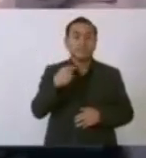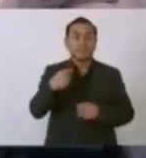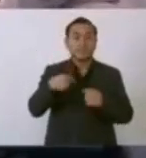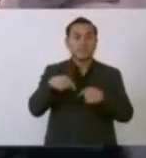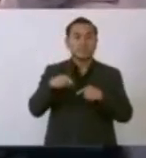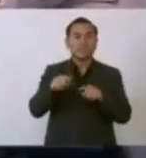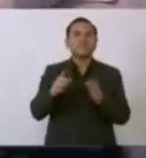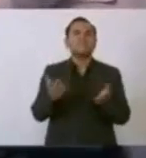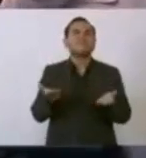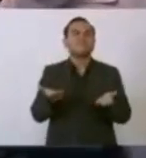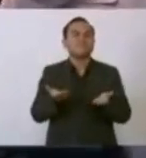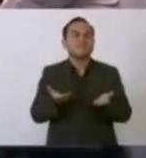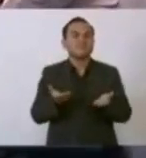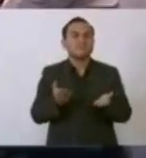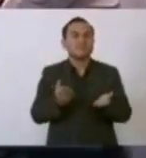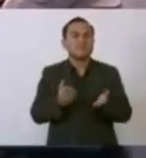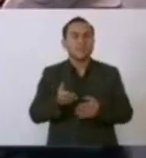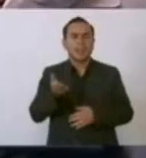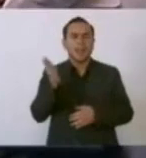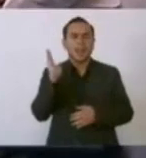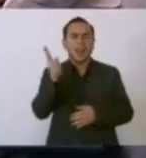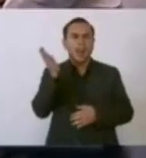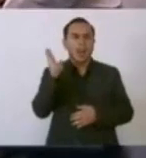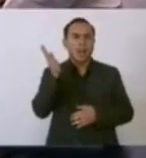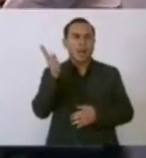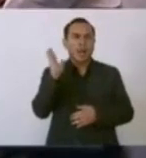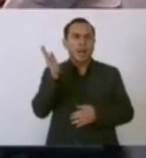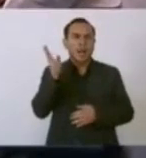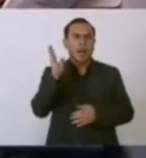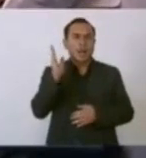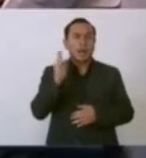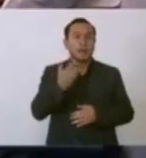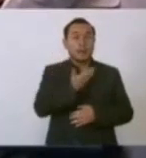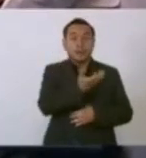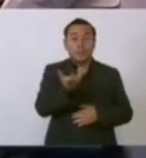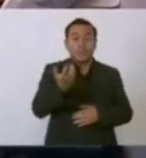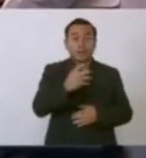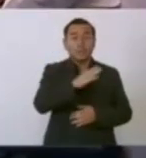continuación dirigirá un mensaje a la Nación.